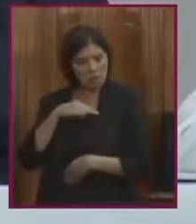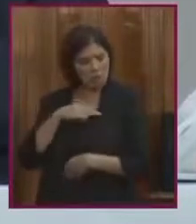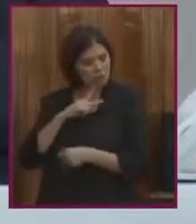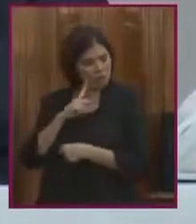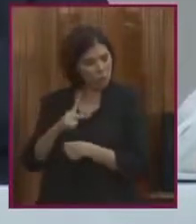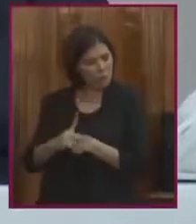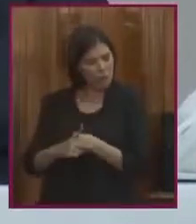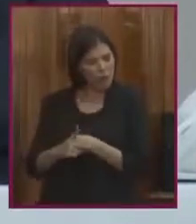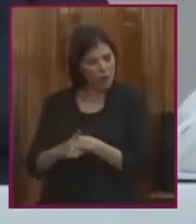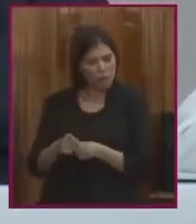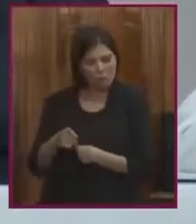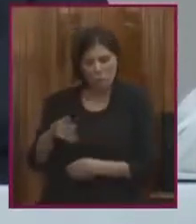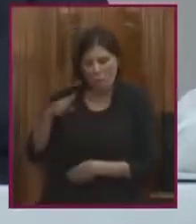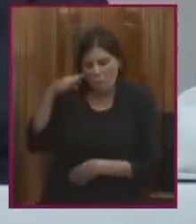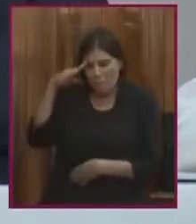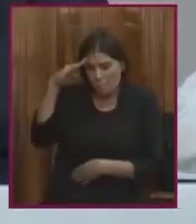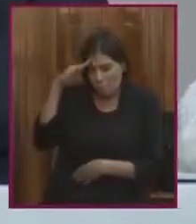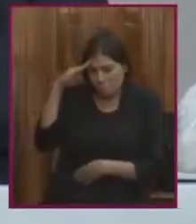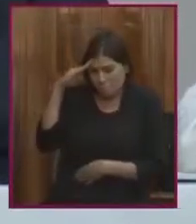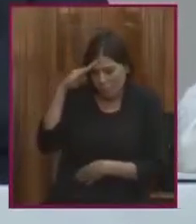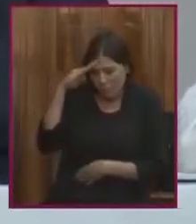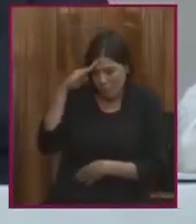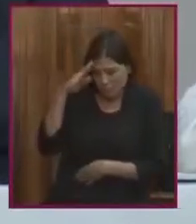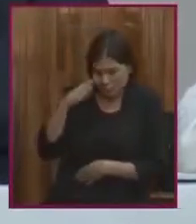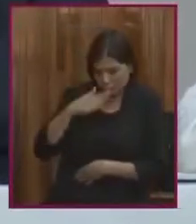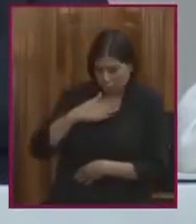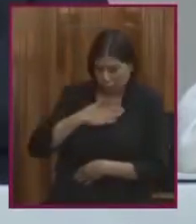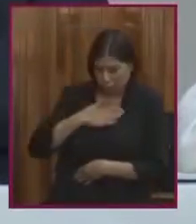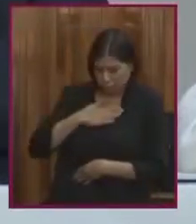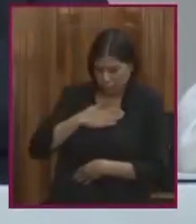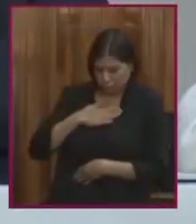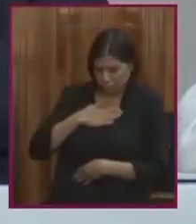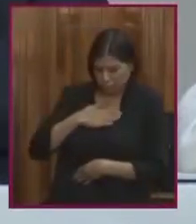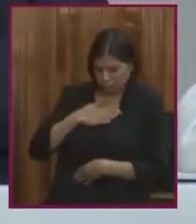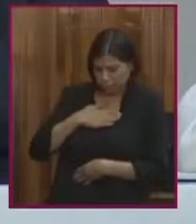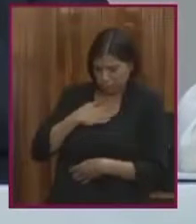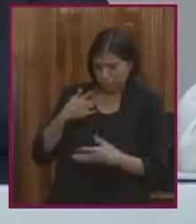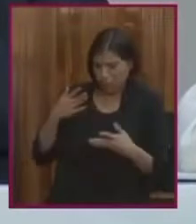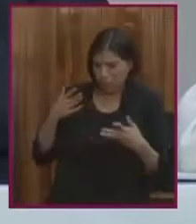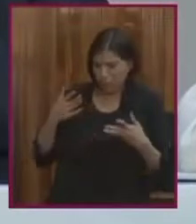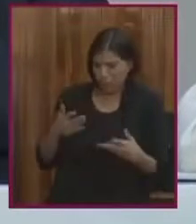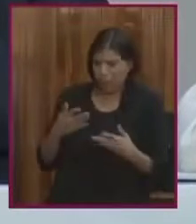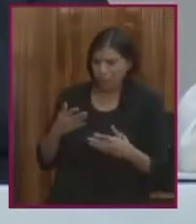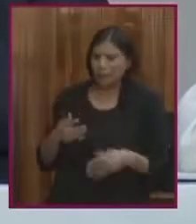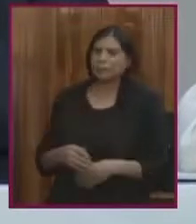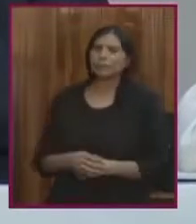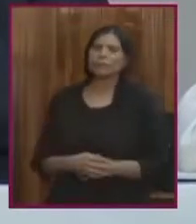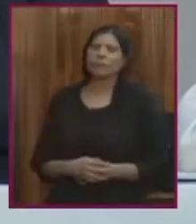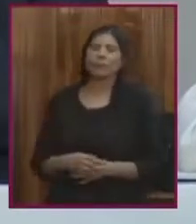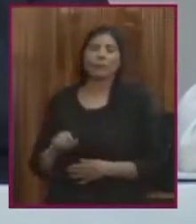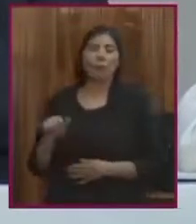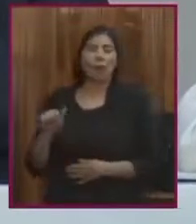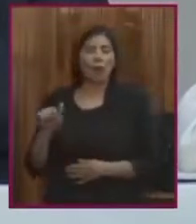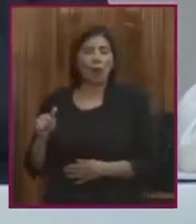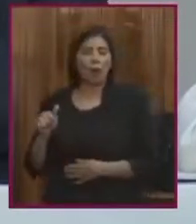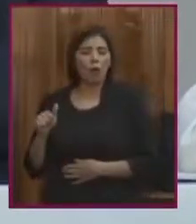un pensamiento pedagógico propio que surja de las miradas, reflexiones,